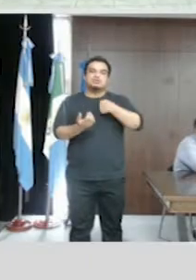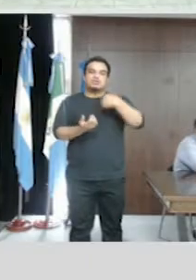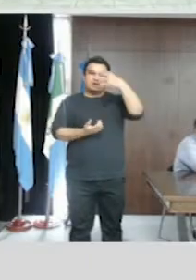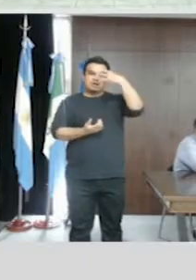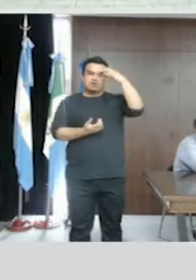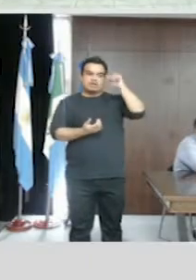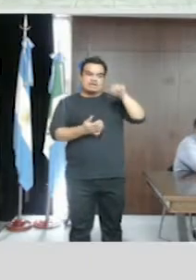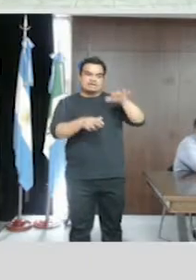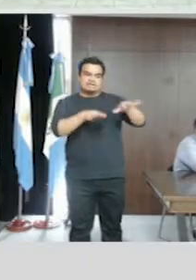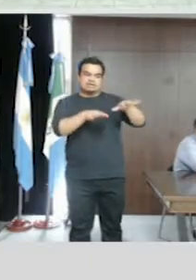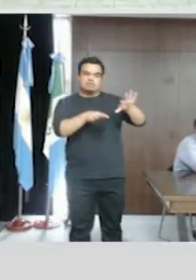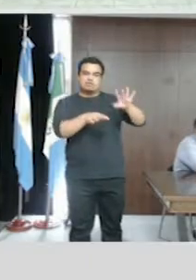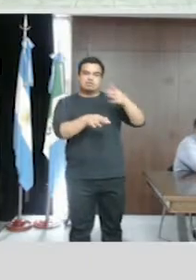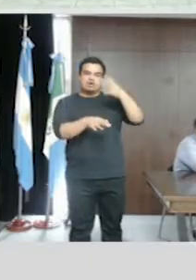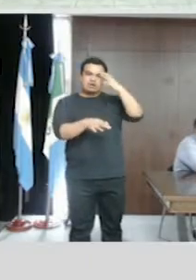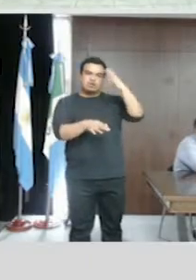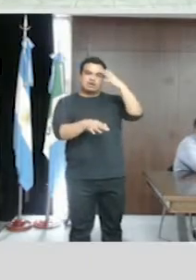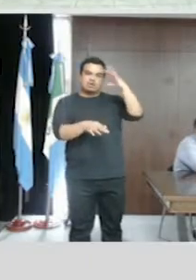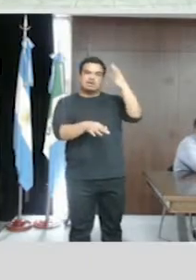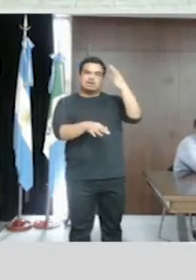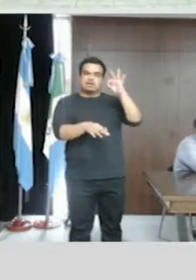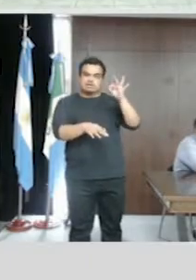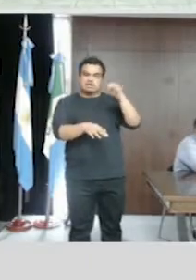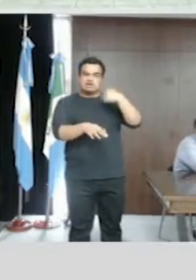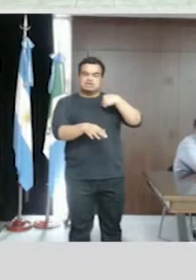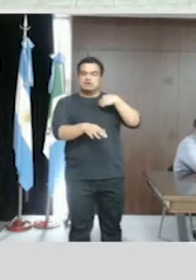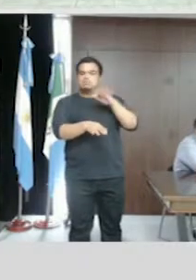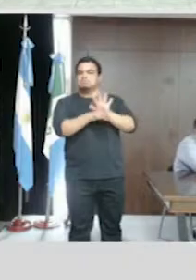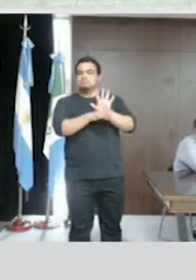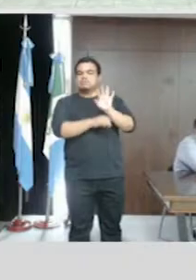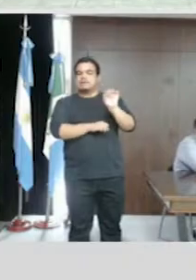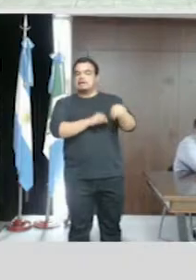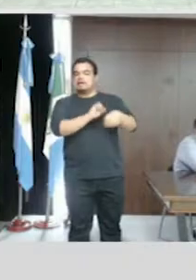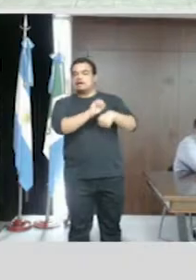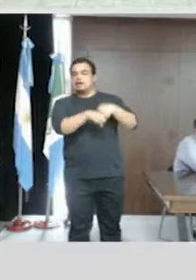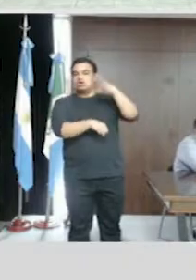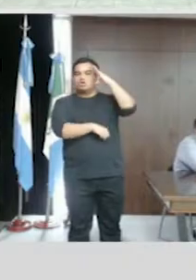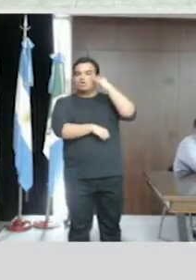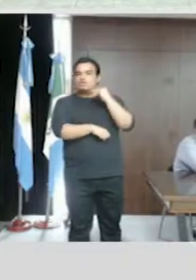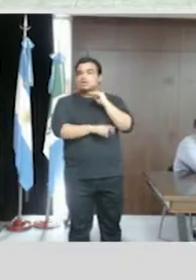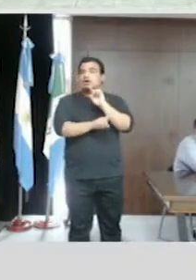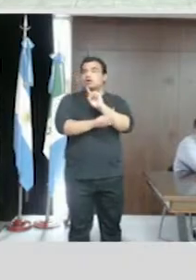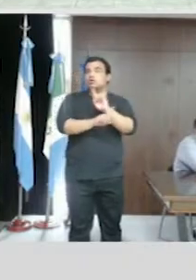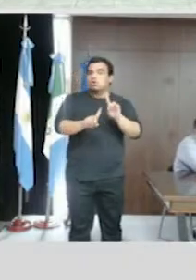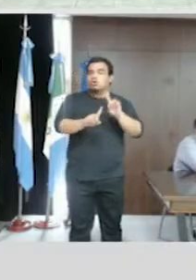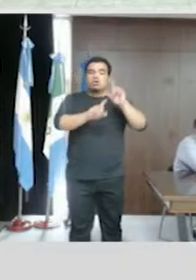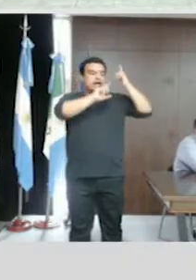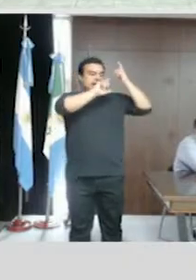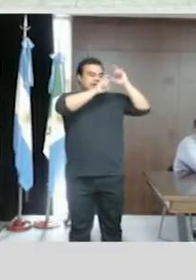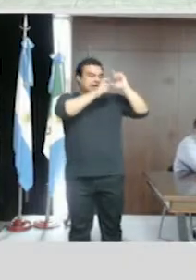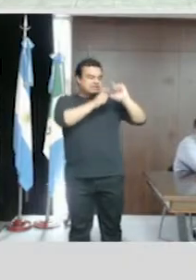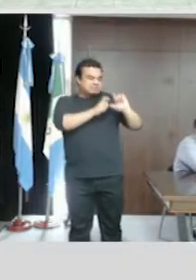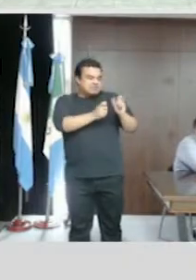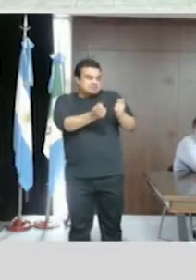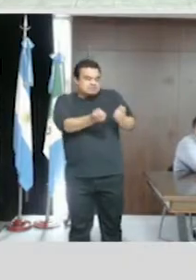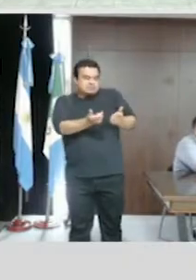vivencias. No tengo que negar aquellas experiencias que he tenido en la vida, porque esa historia de vida es